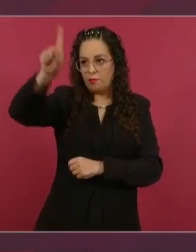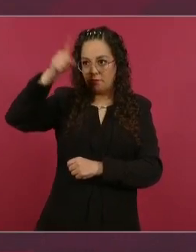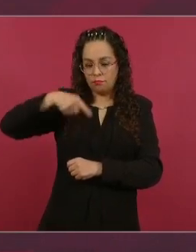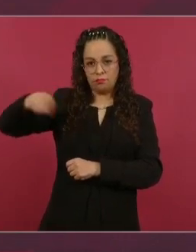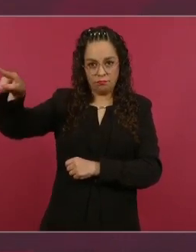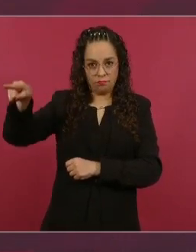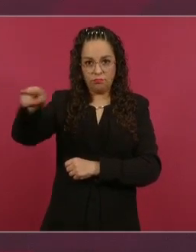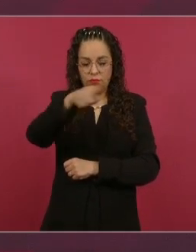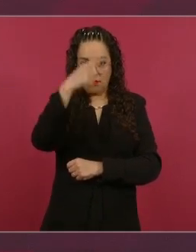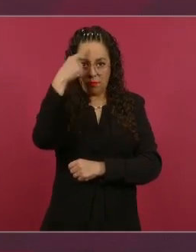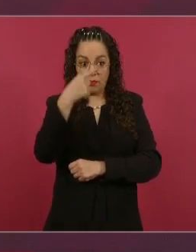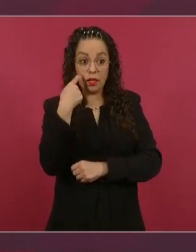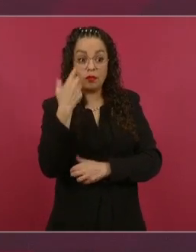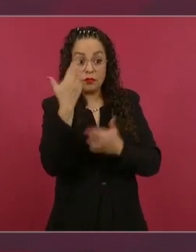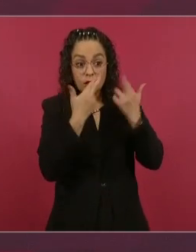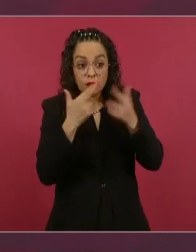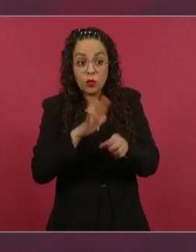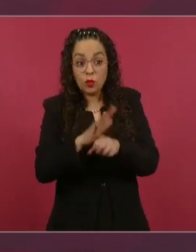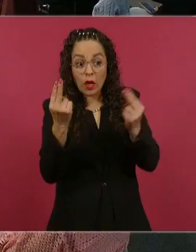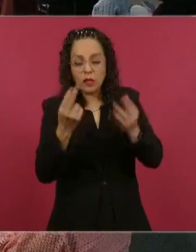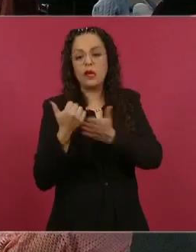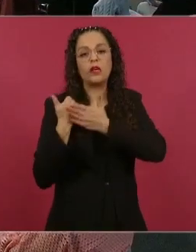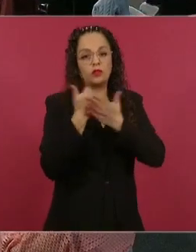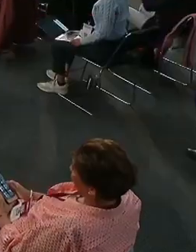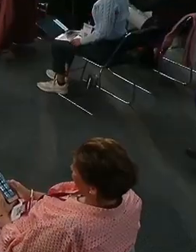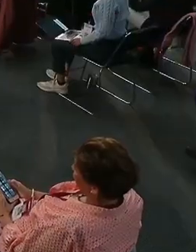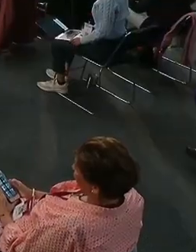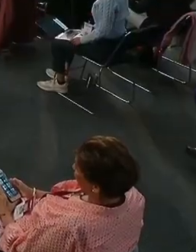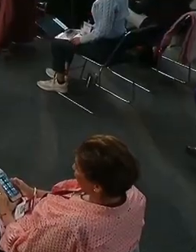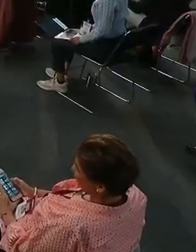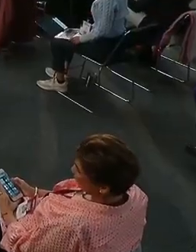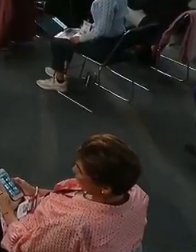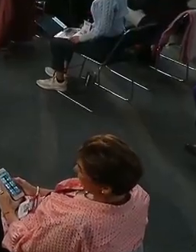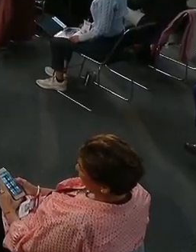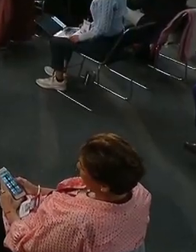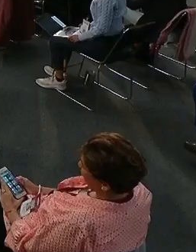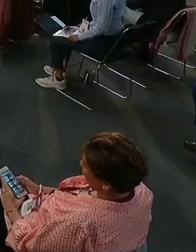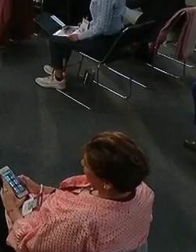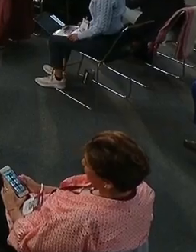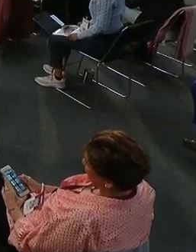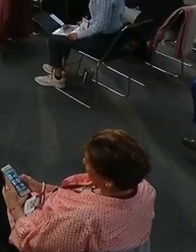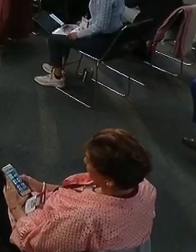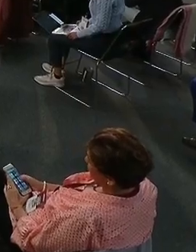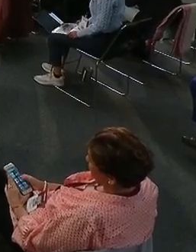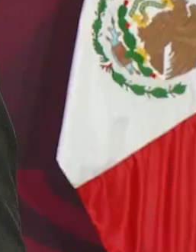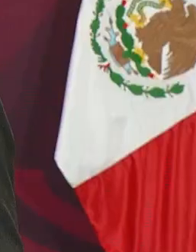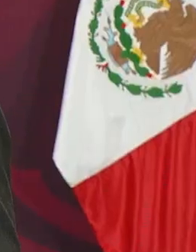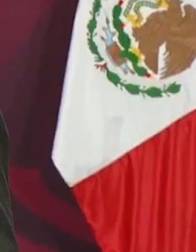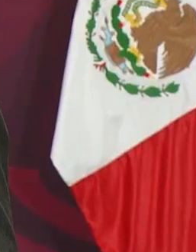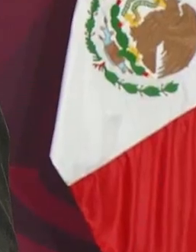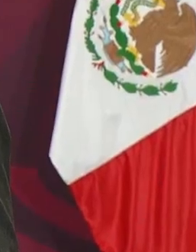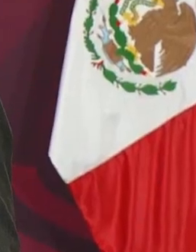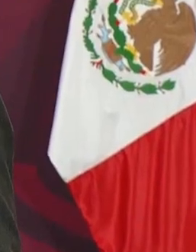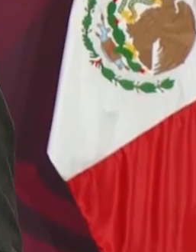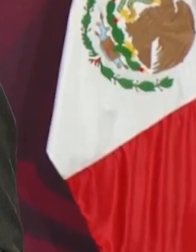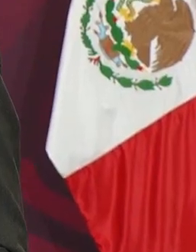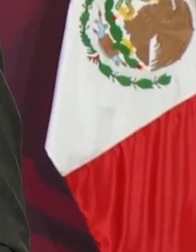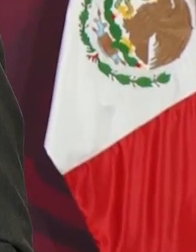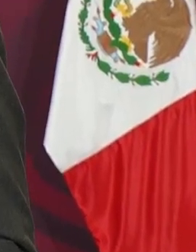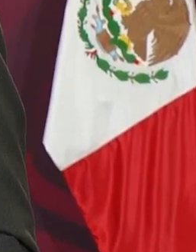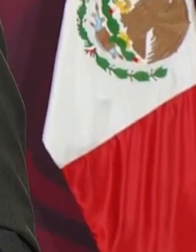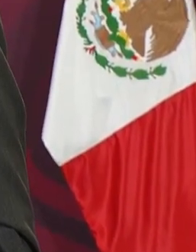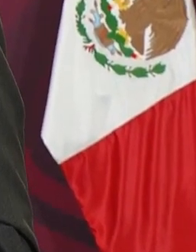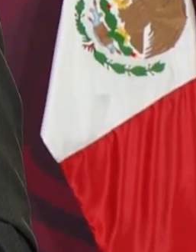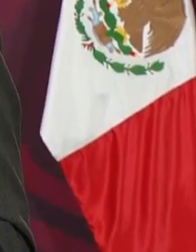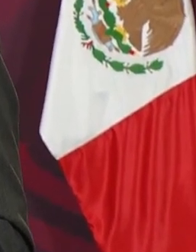servidores públicos y van a hablar con los gobernadores y con la gobernadora de Guerrero y de